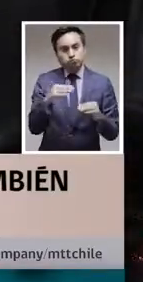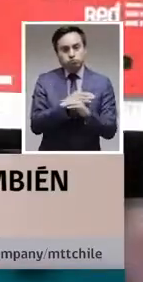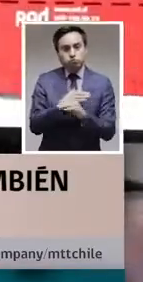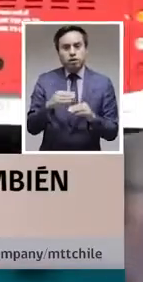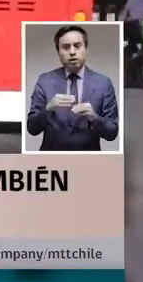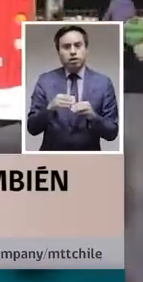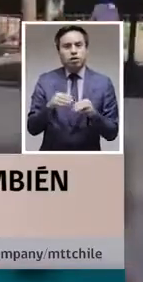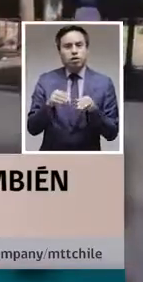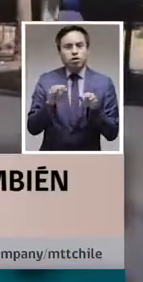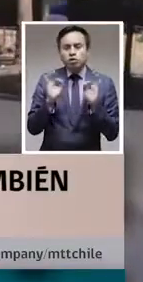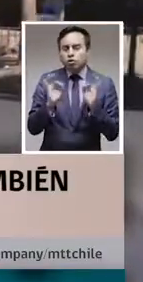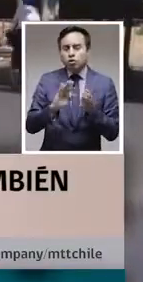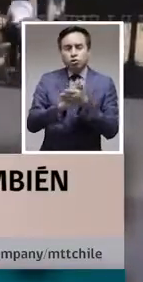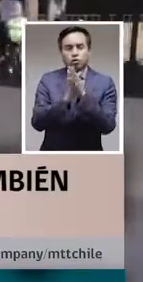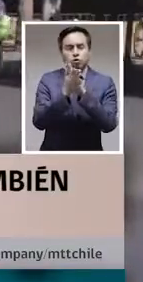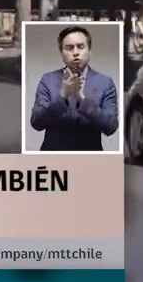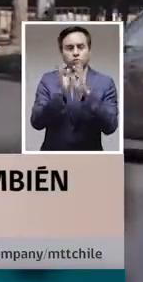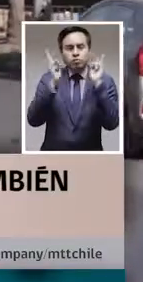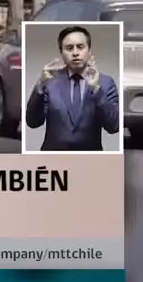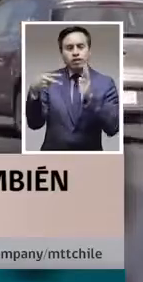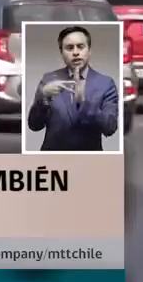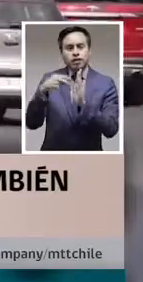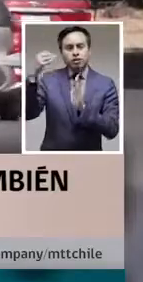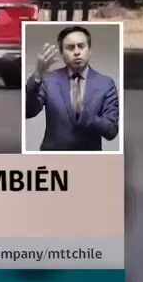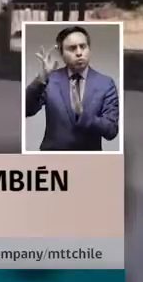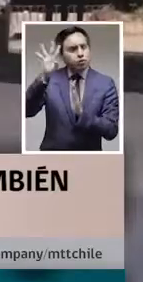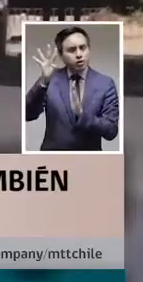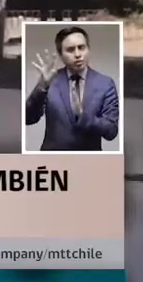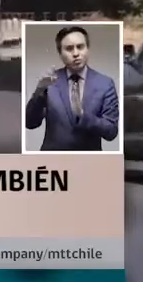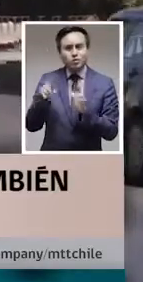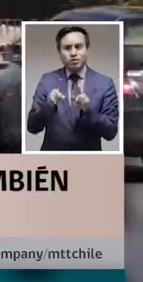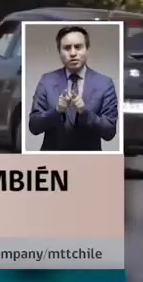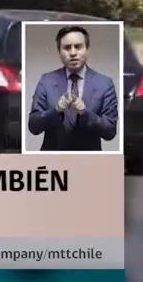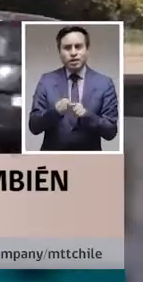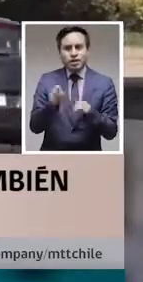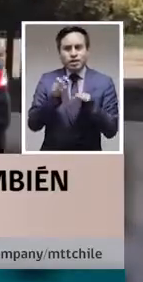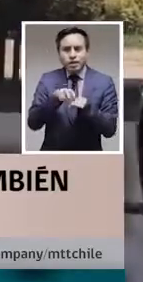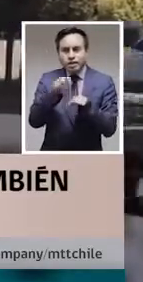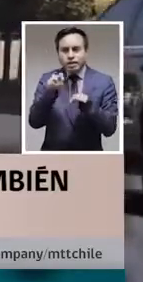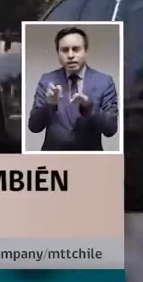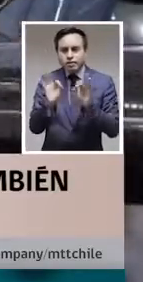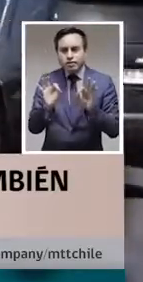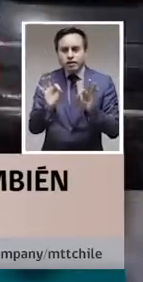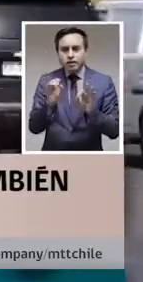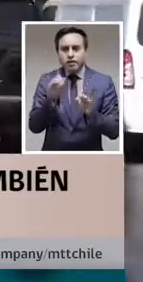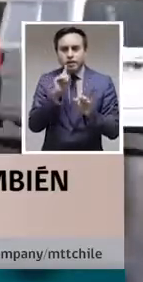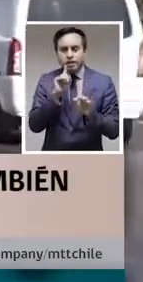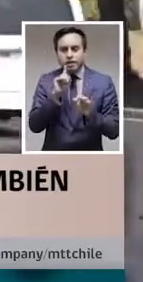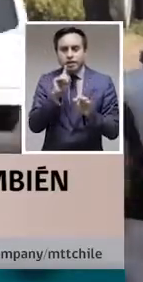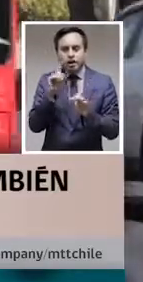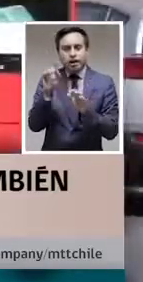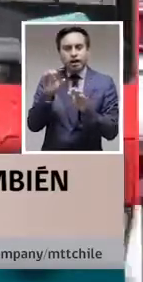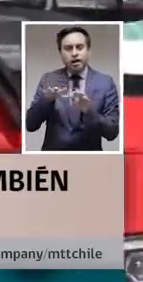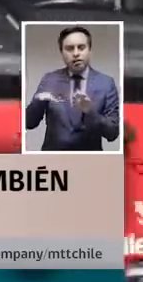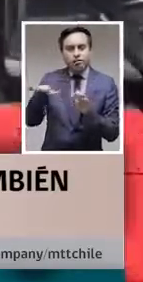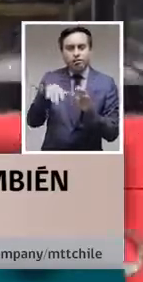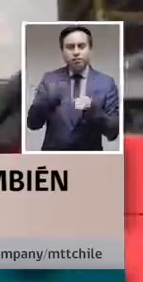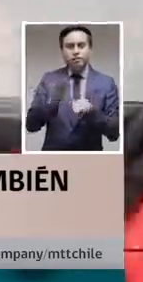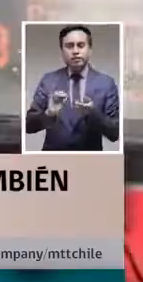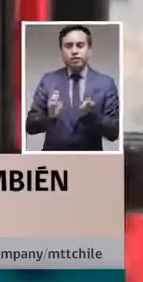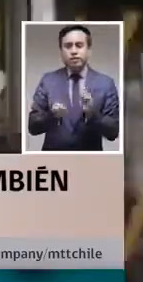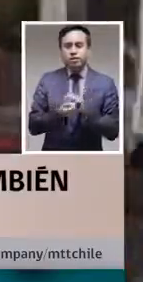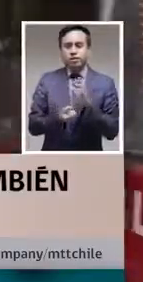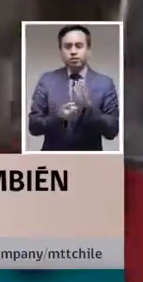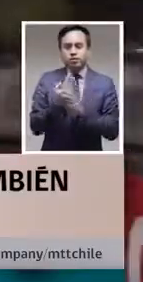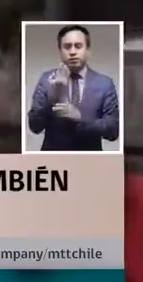corredor completamente operado con buses eléctricos, con paradas especiales que tienen también atributos más